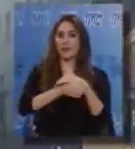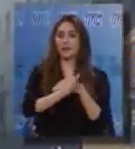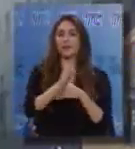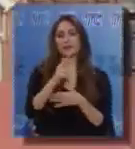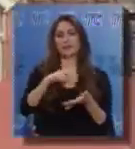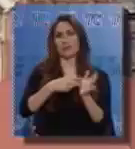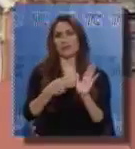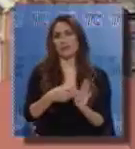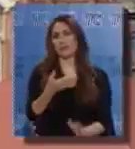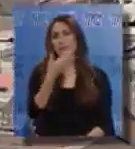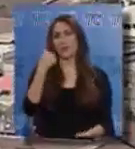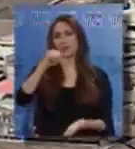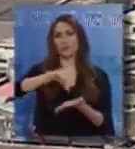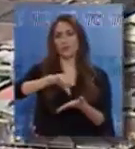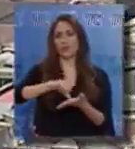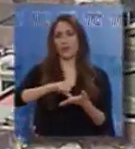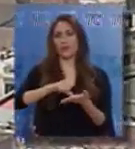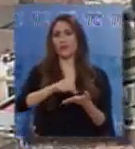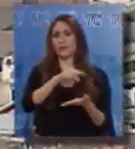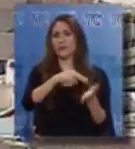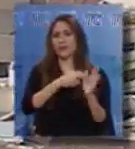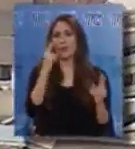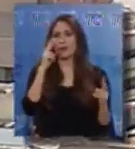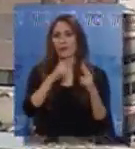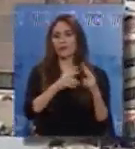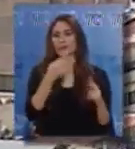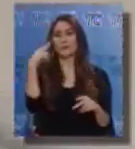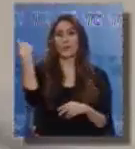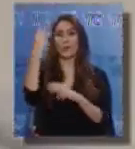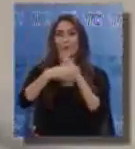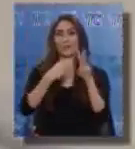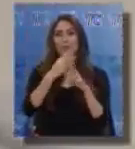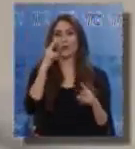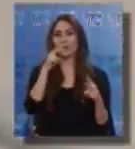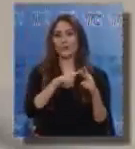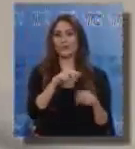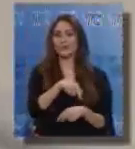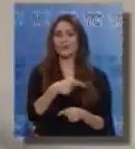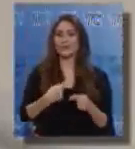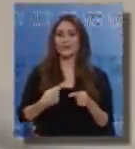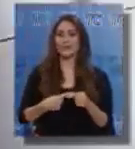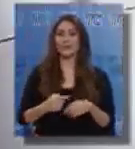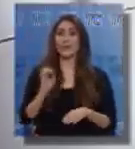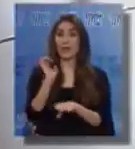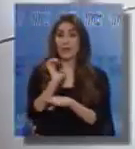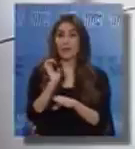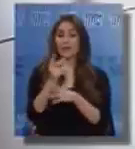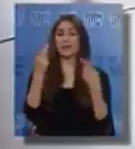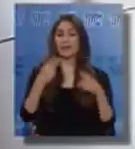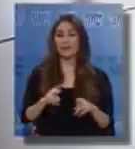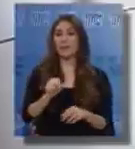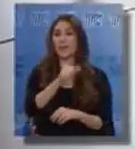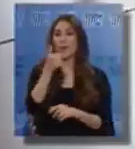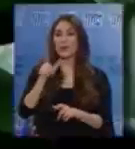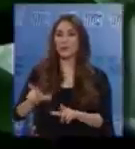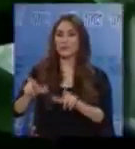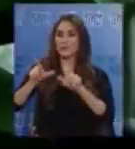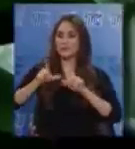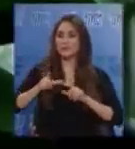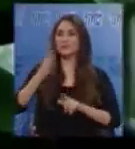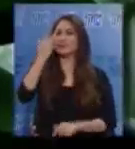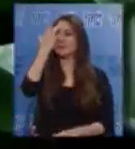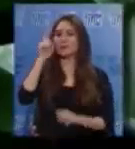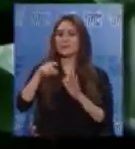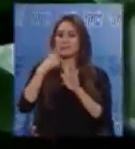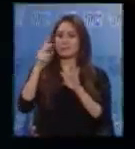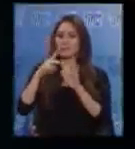convierten definitivamente a esta ciudad en que sea reconocida a nivel mundial. Ecuador también celebra otro reconocimiento. Por